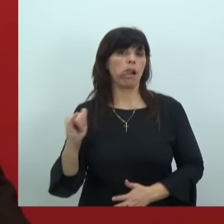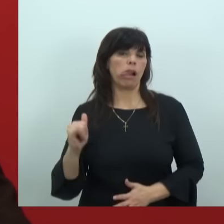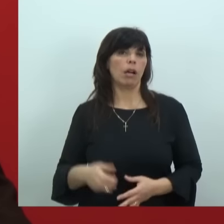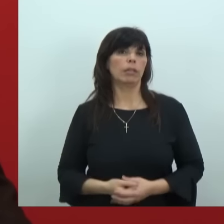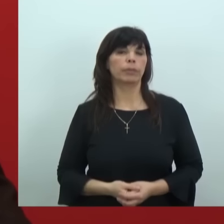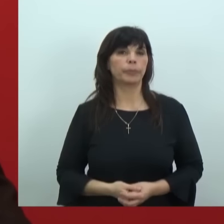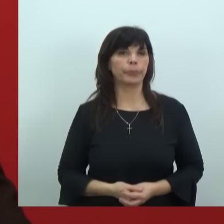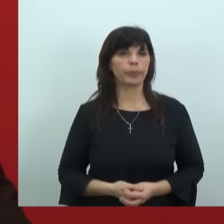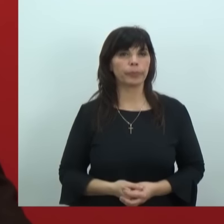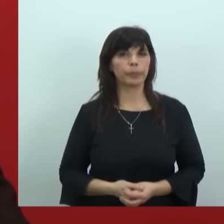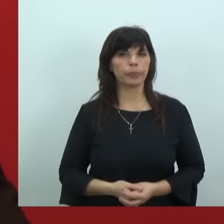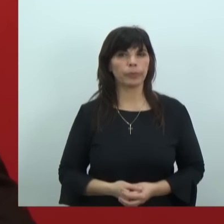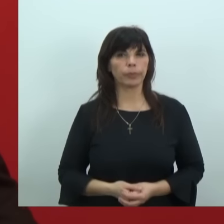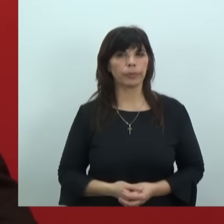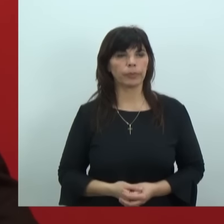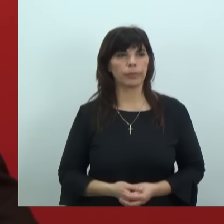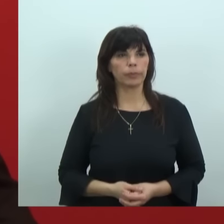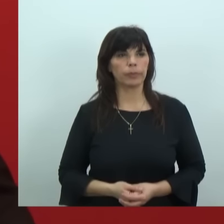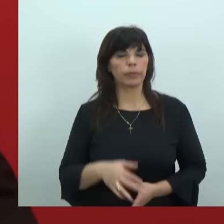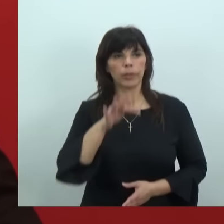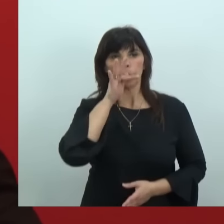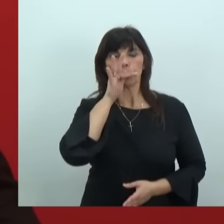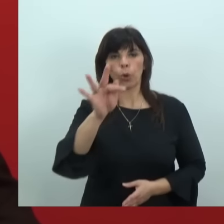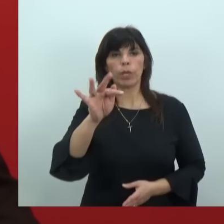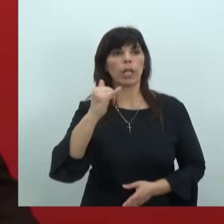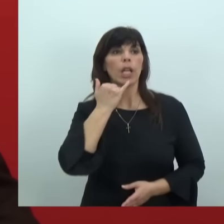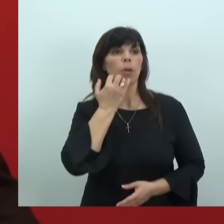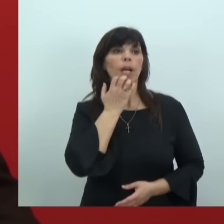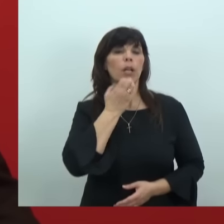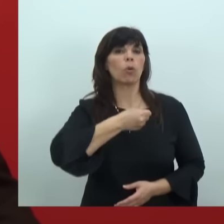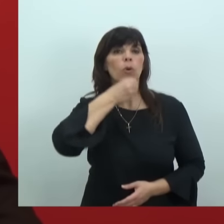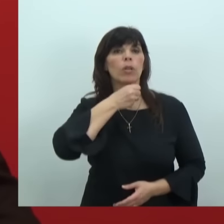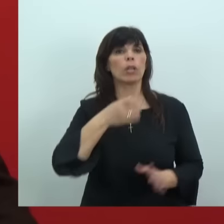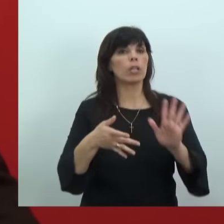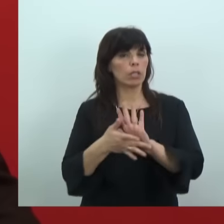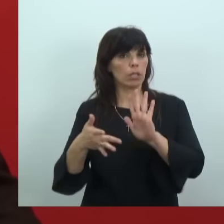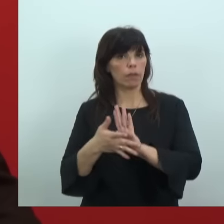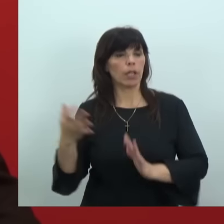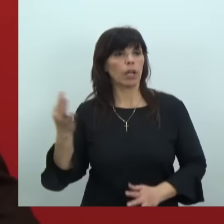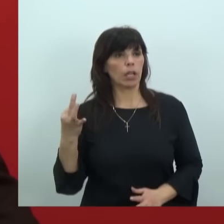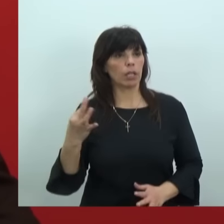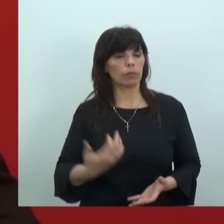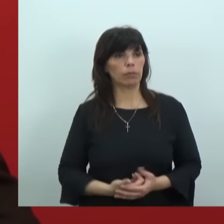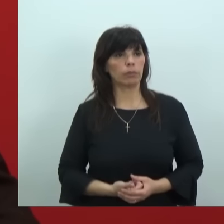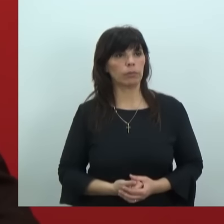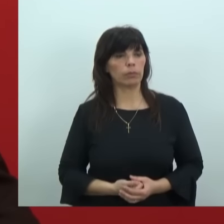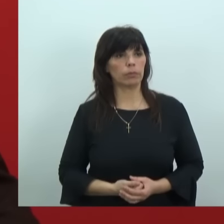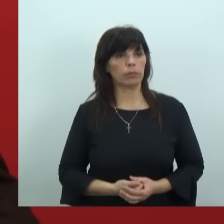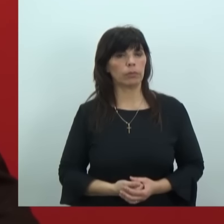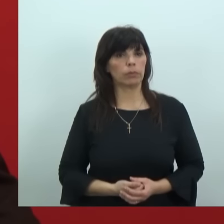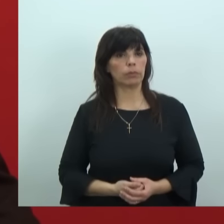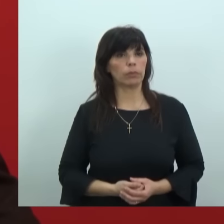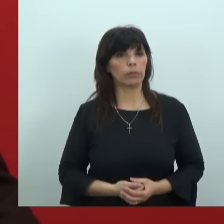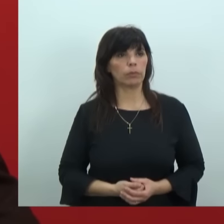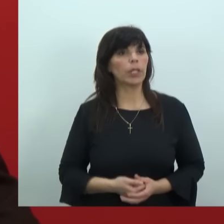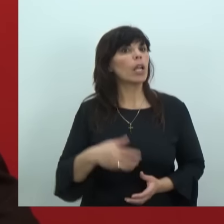Y ¿sabe lo que significa promesa en griego? Que no quiero dejarte eso. No quiero que